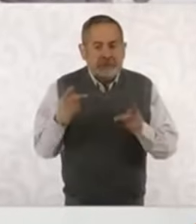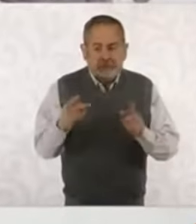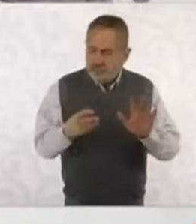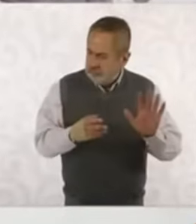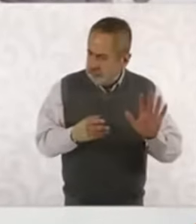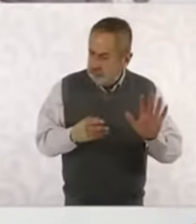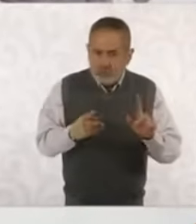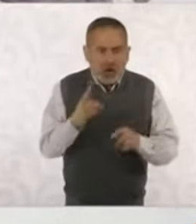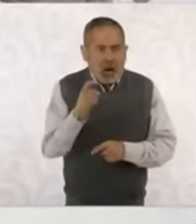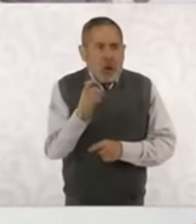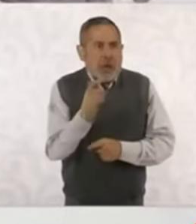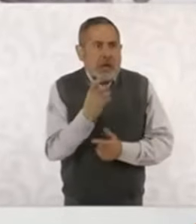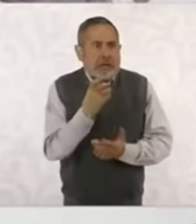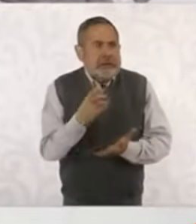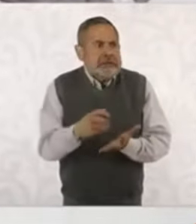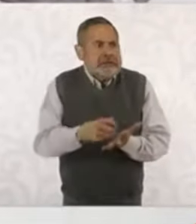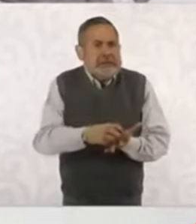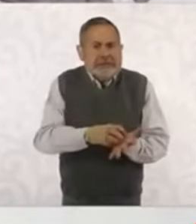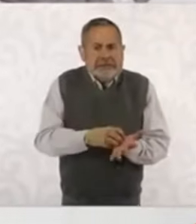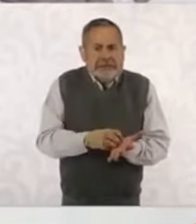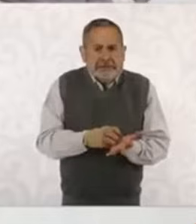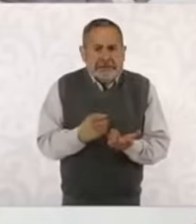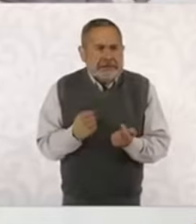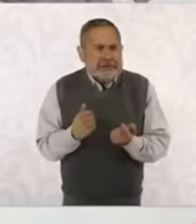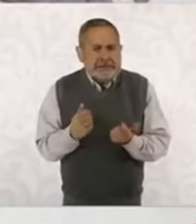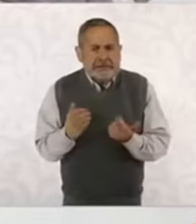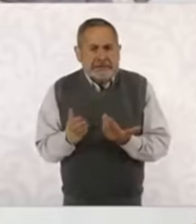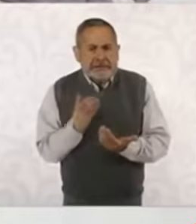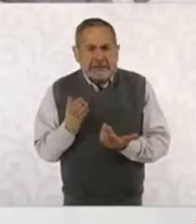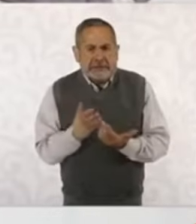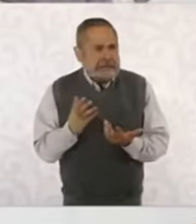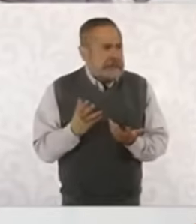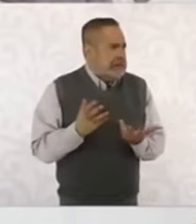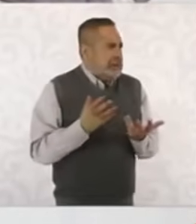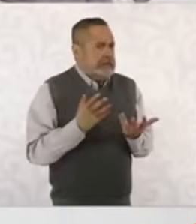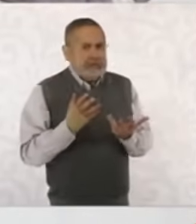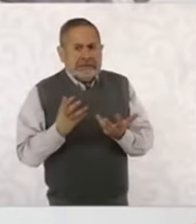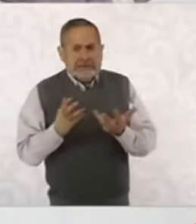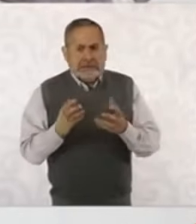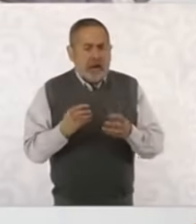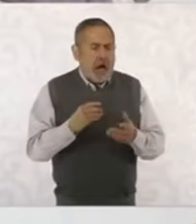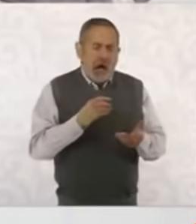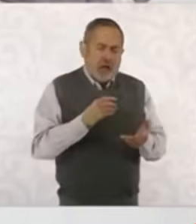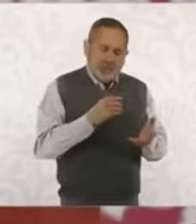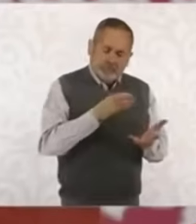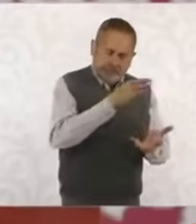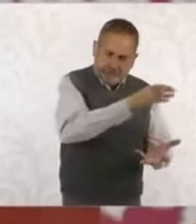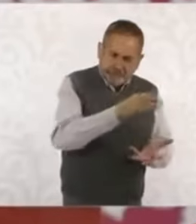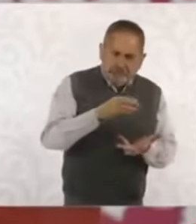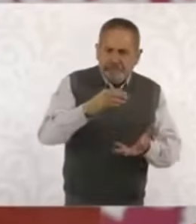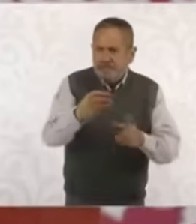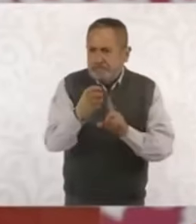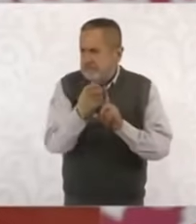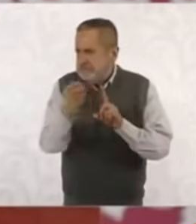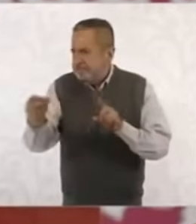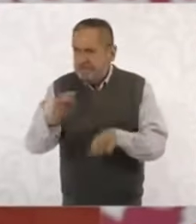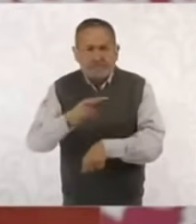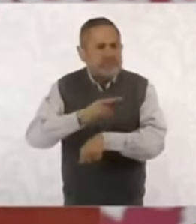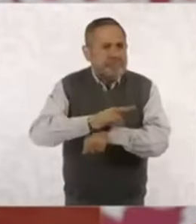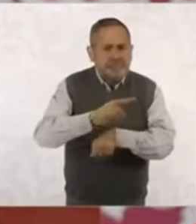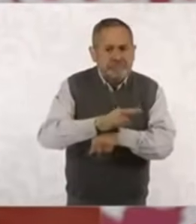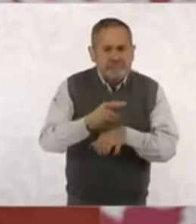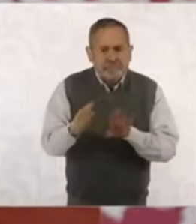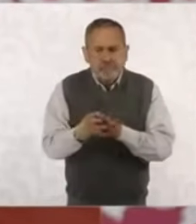recurso escaso en la mayoría del país, y que sea realmente el Estado quien regule